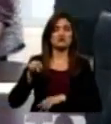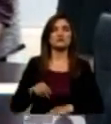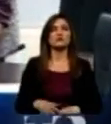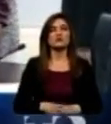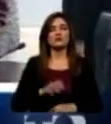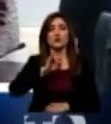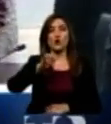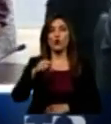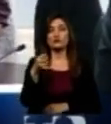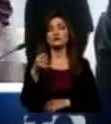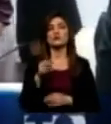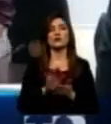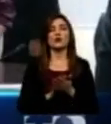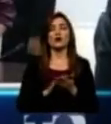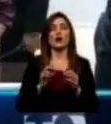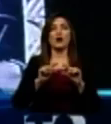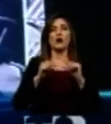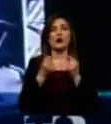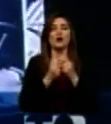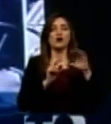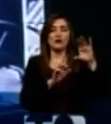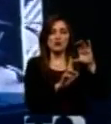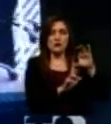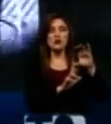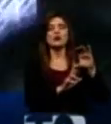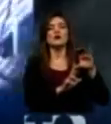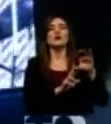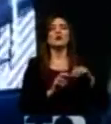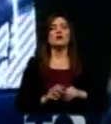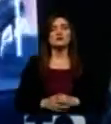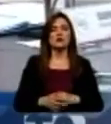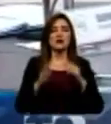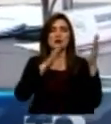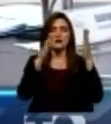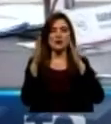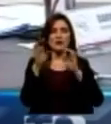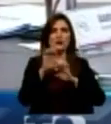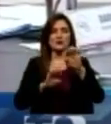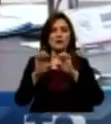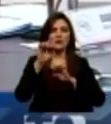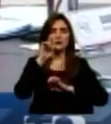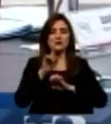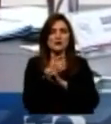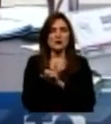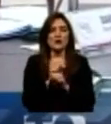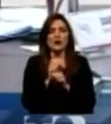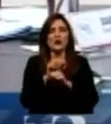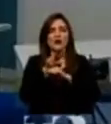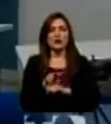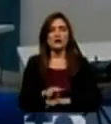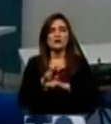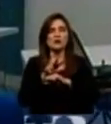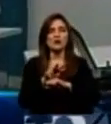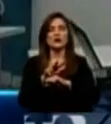Este jueves estaba previsto que el Pleno del Consejo de Participación Ciudadana y Control Social Transitorio evaluara las pruebas de descargo del